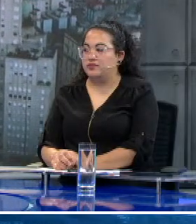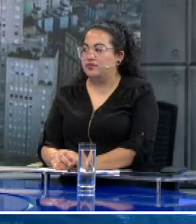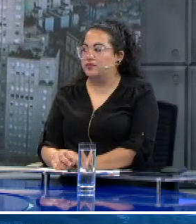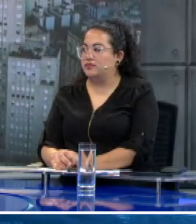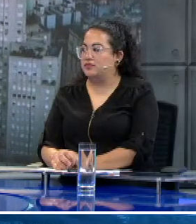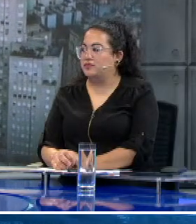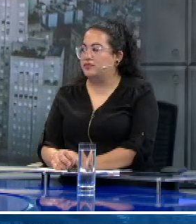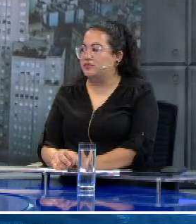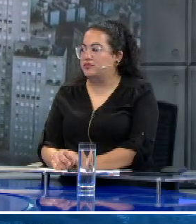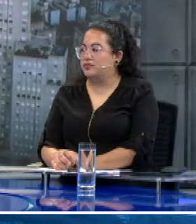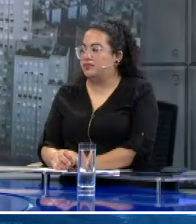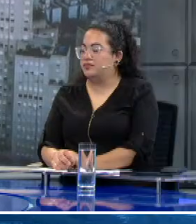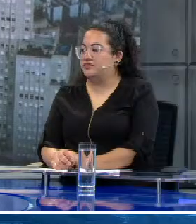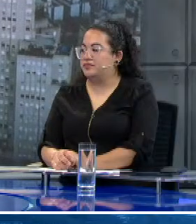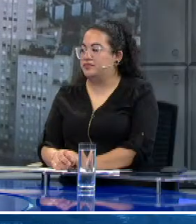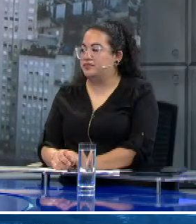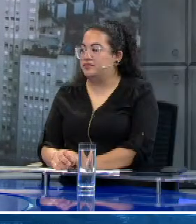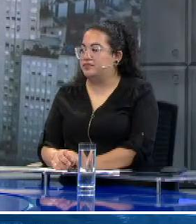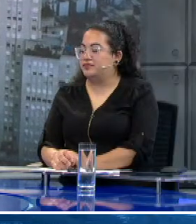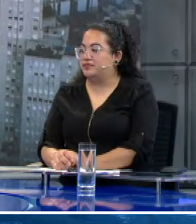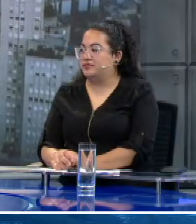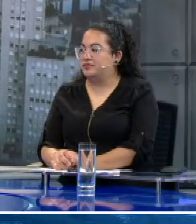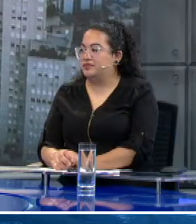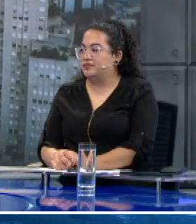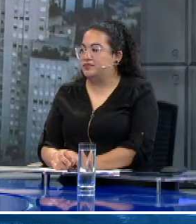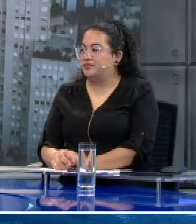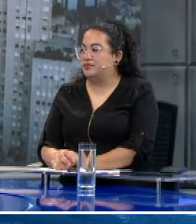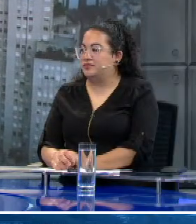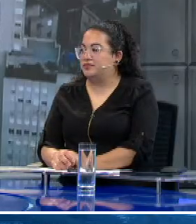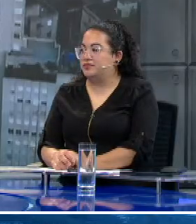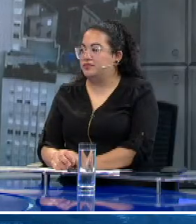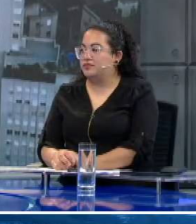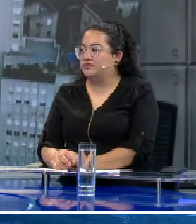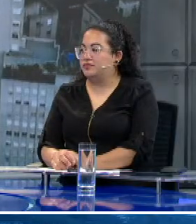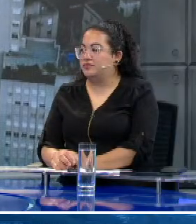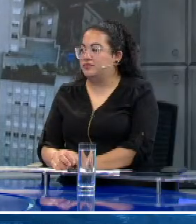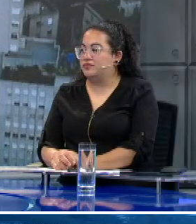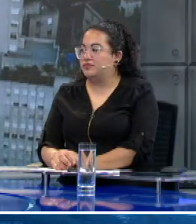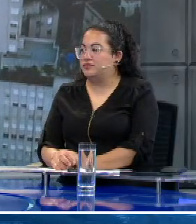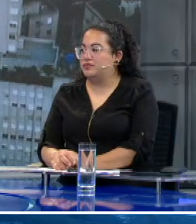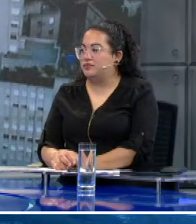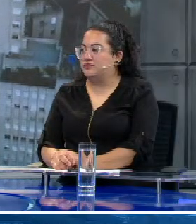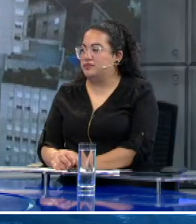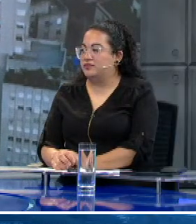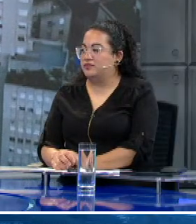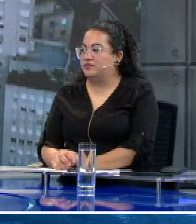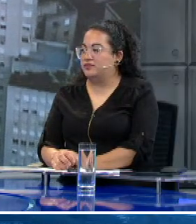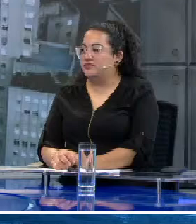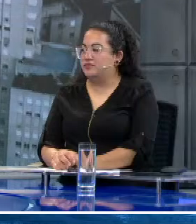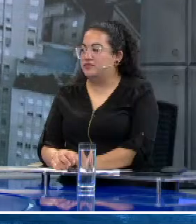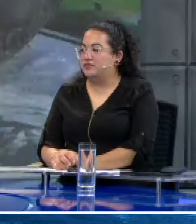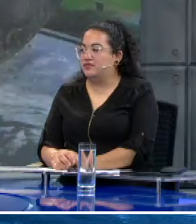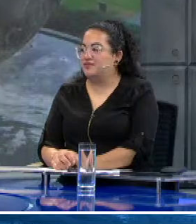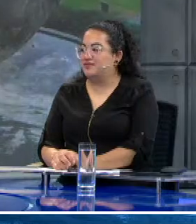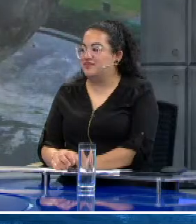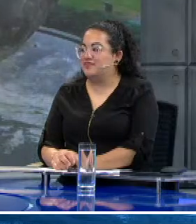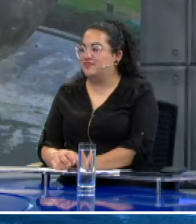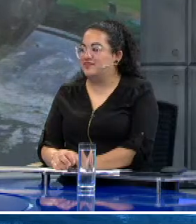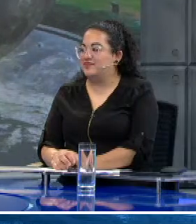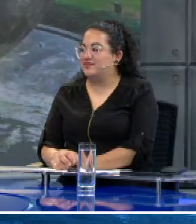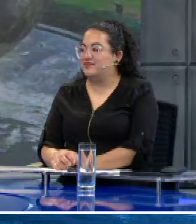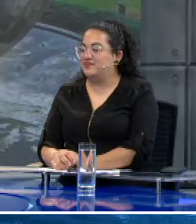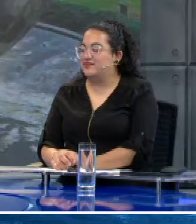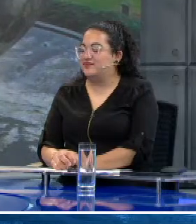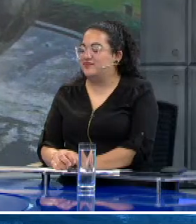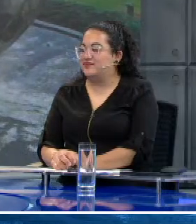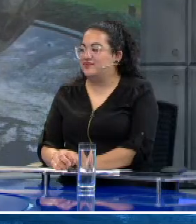que él siempre hace habla en primera persona y hace su introducción desde donde la ve, él desde